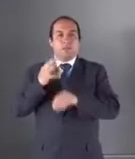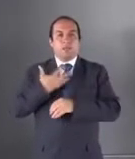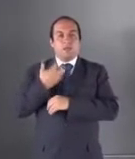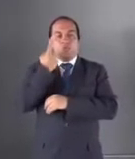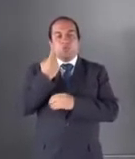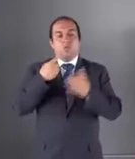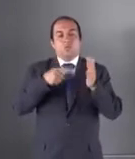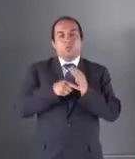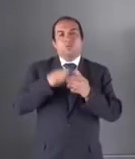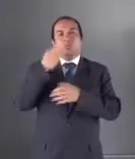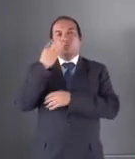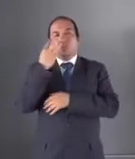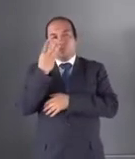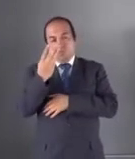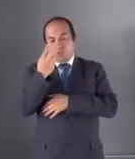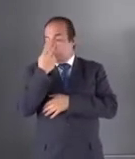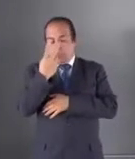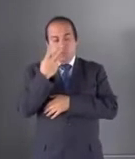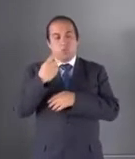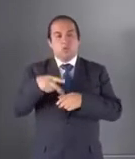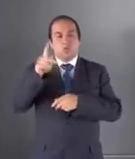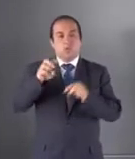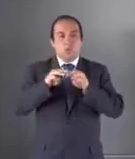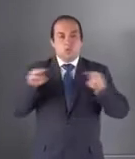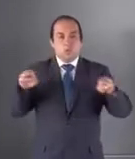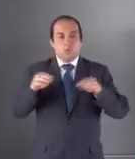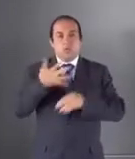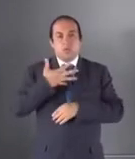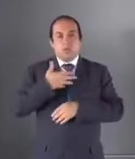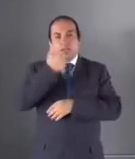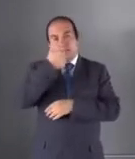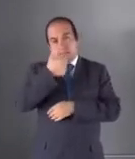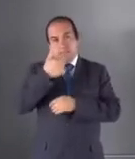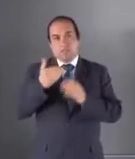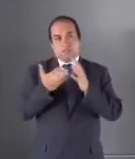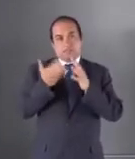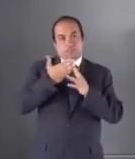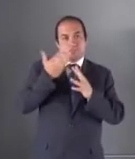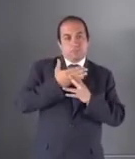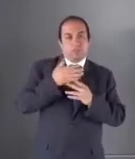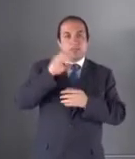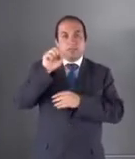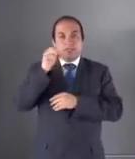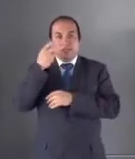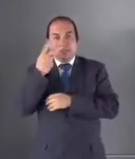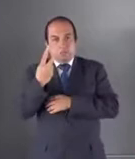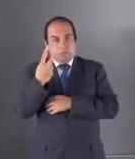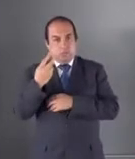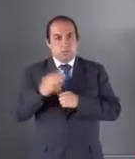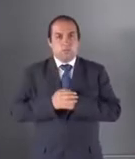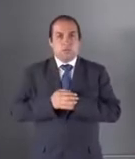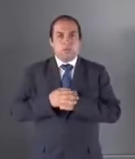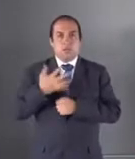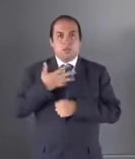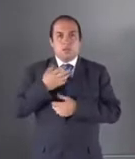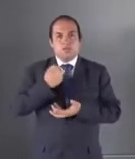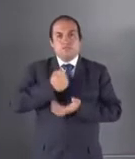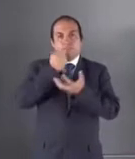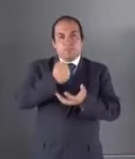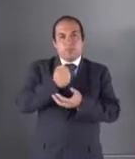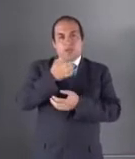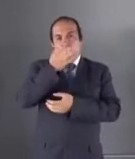de longitud, tiene 6 estaciones, en total 62 torres y una inversión de